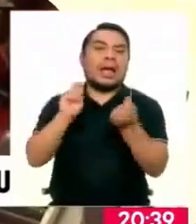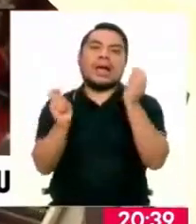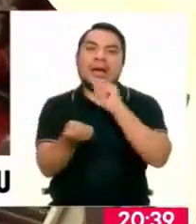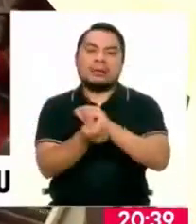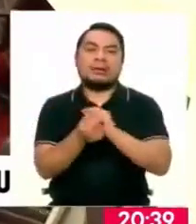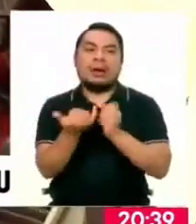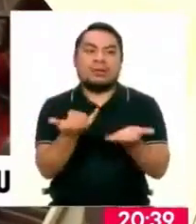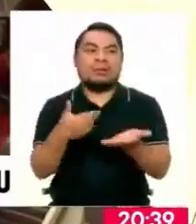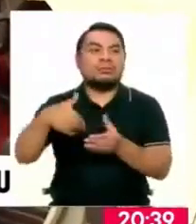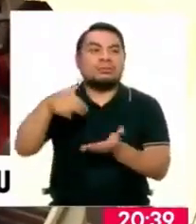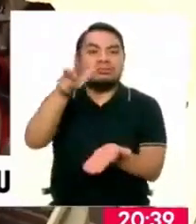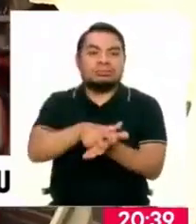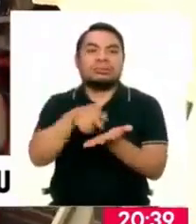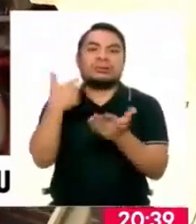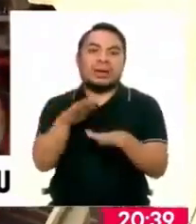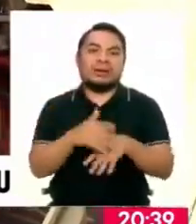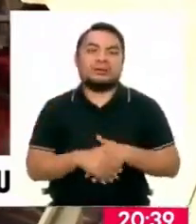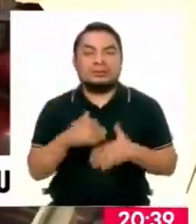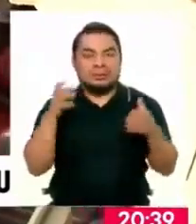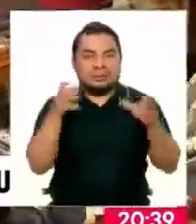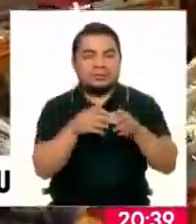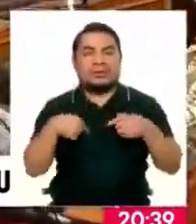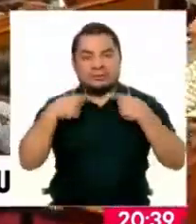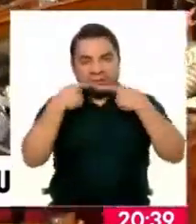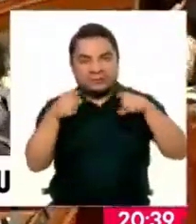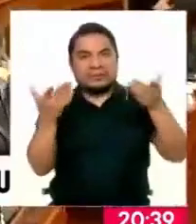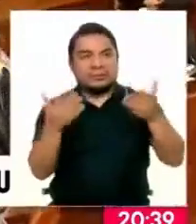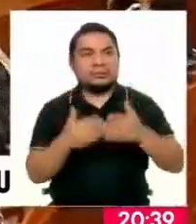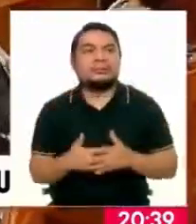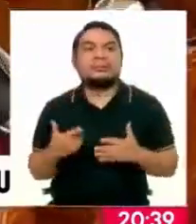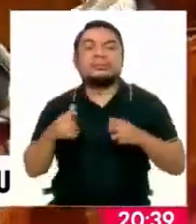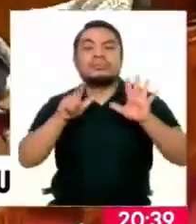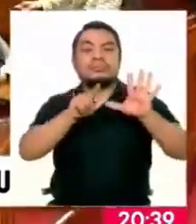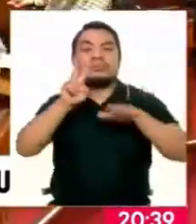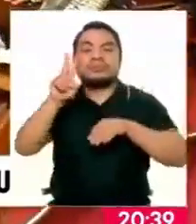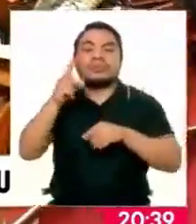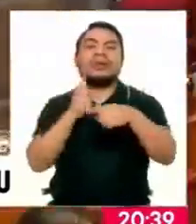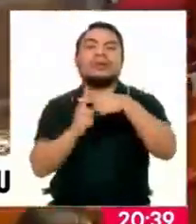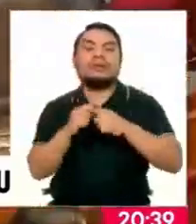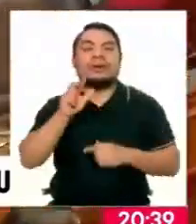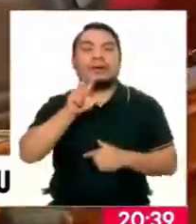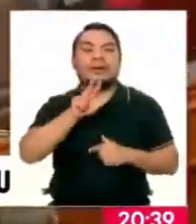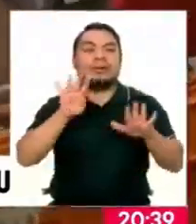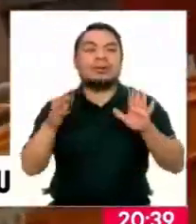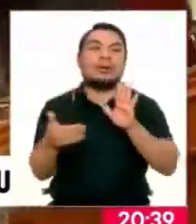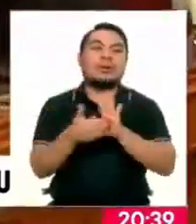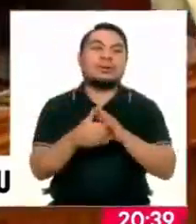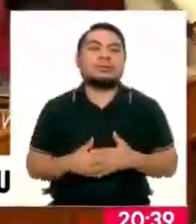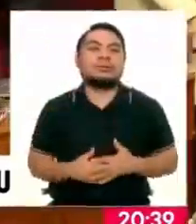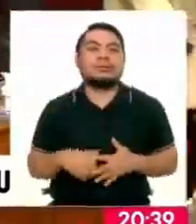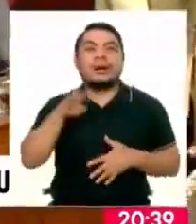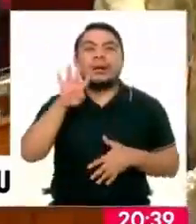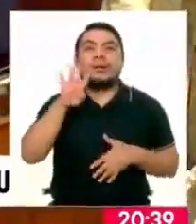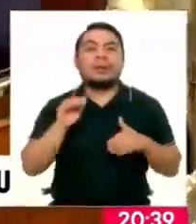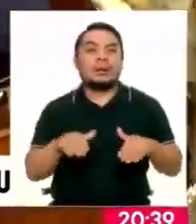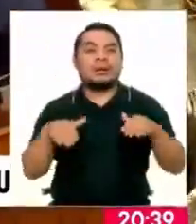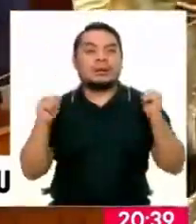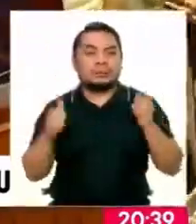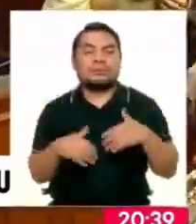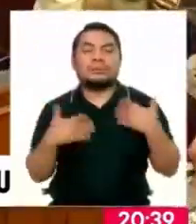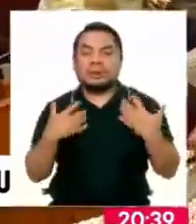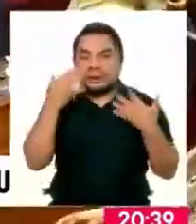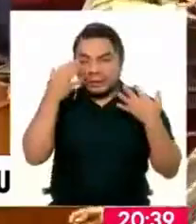reformada. Esta es la noticia, Carla, amigos televidentes. Fueron 72 votos a favor, 39 en contra y 4 abstenciones